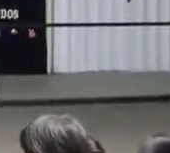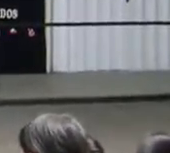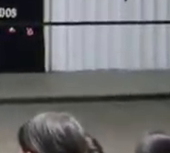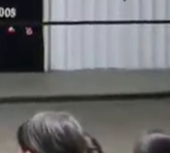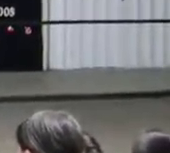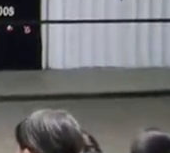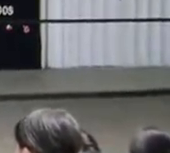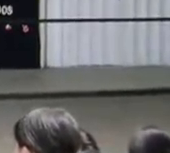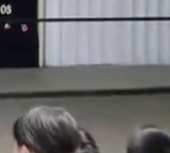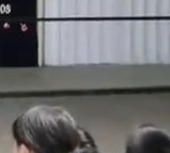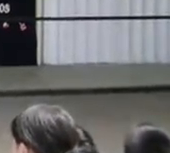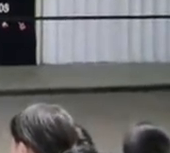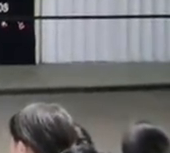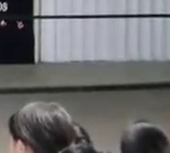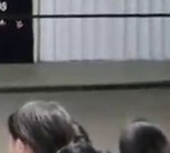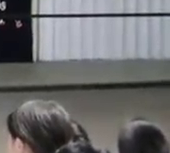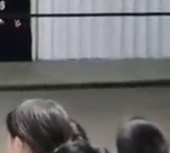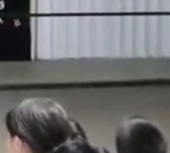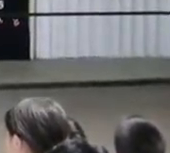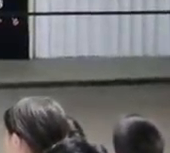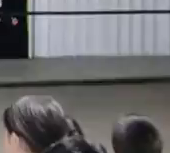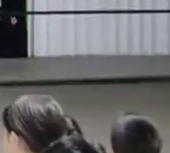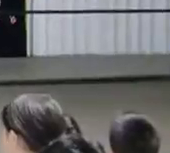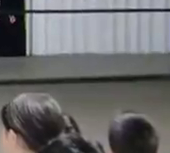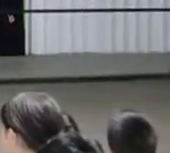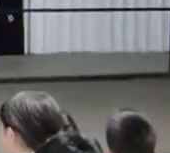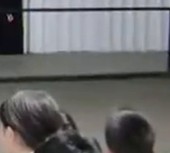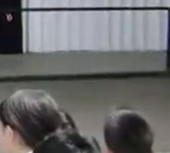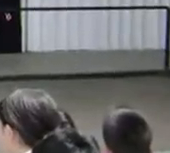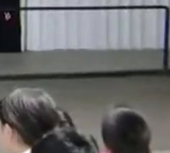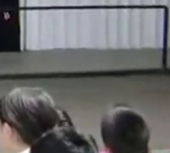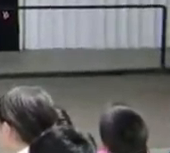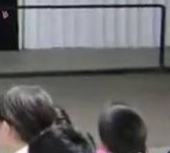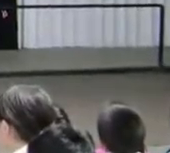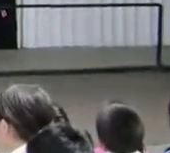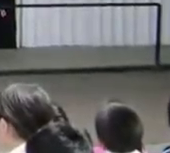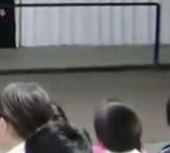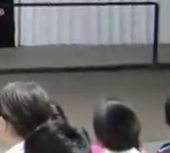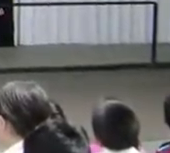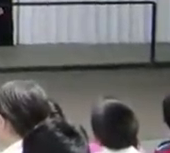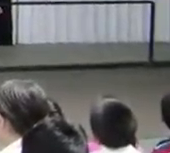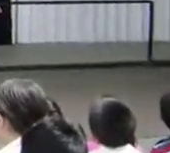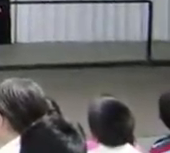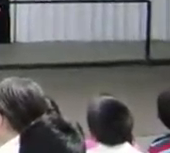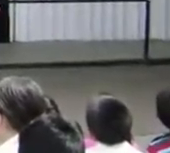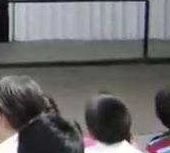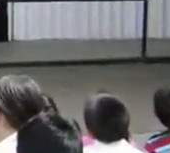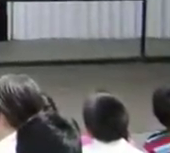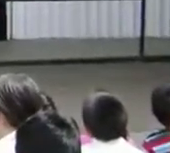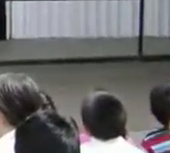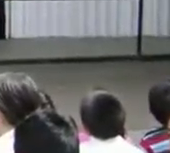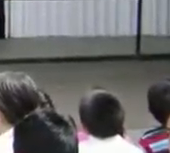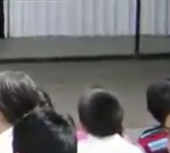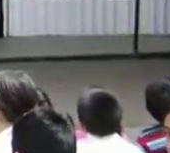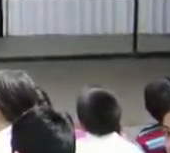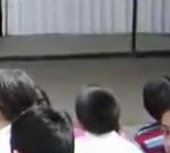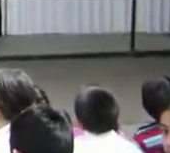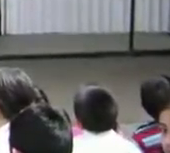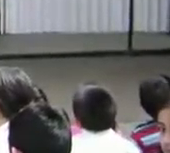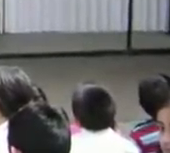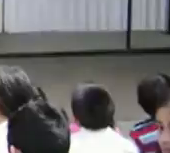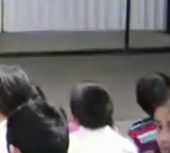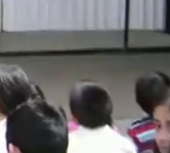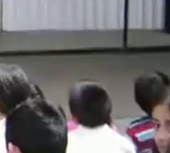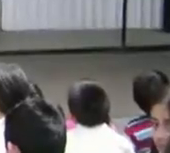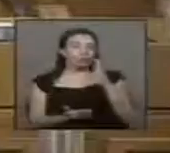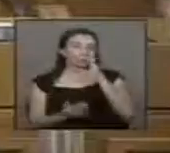de los recursos, dado que recién en agosto del año pasado se licitó el diseño de arquitectura del proyecto. Dado que, al